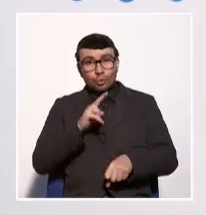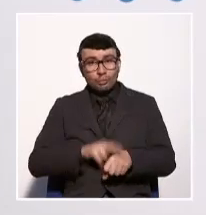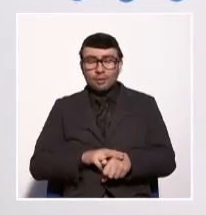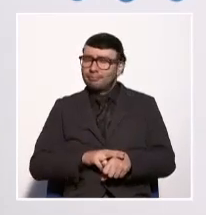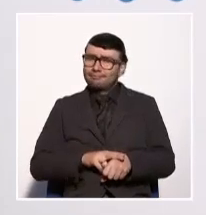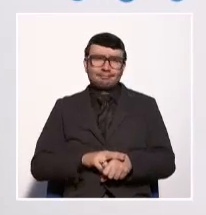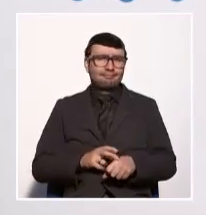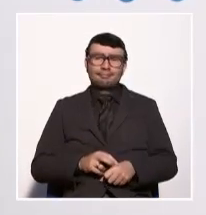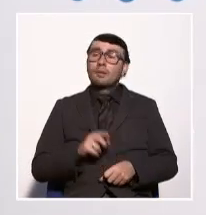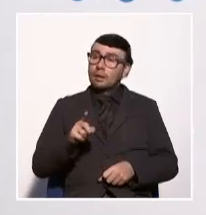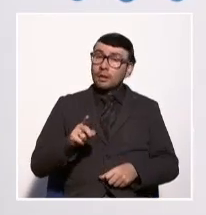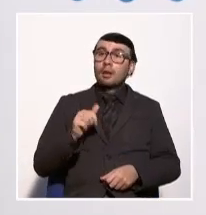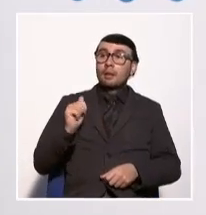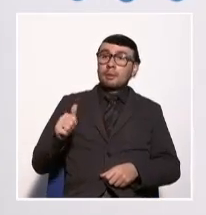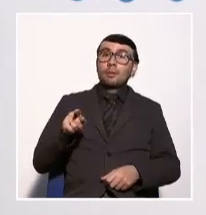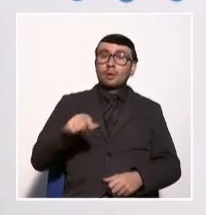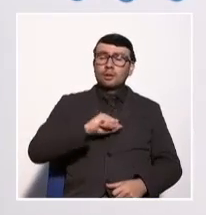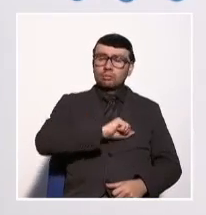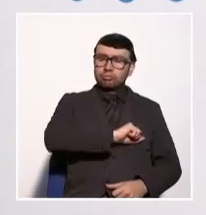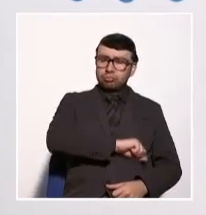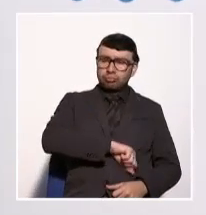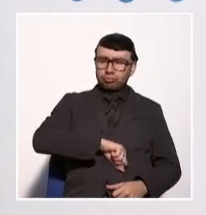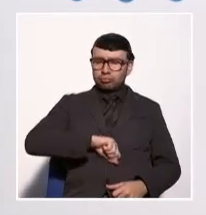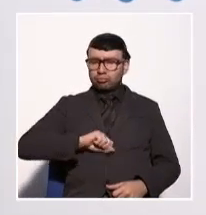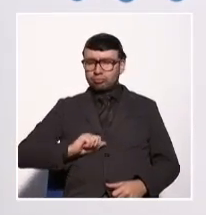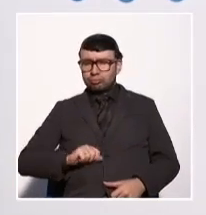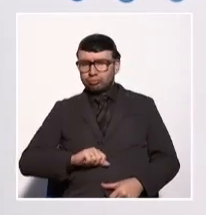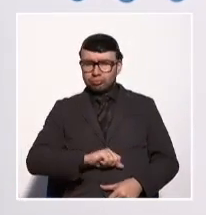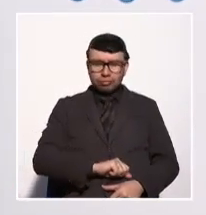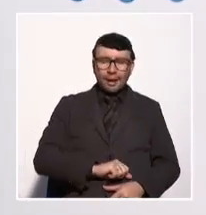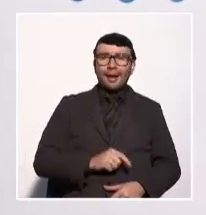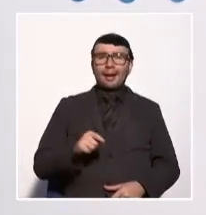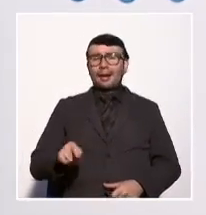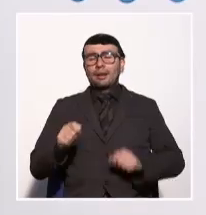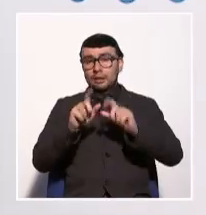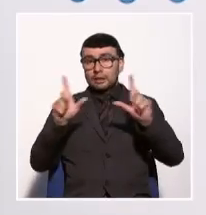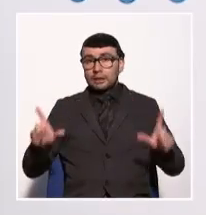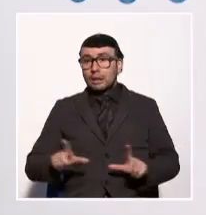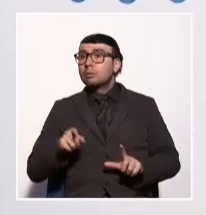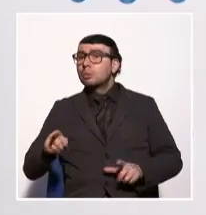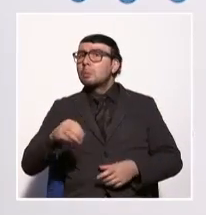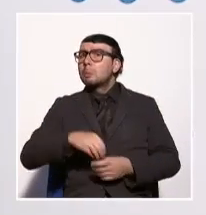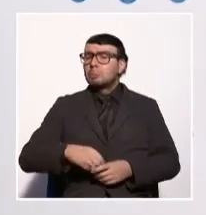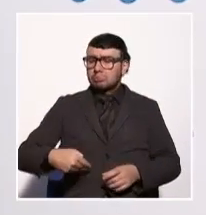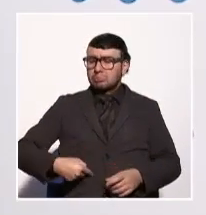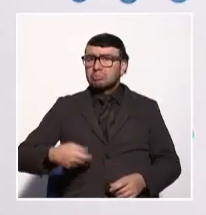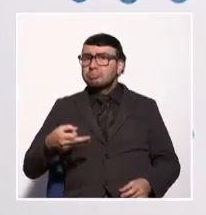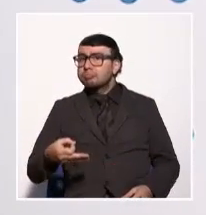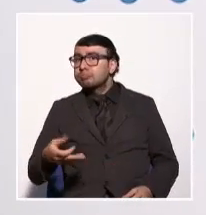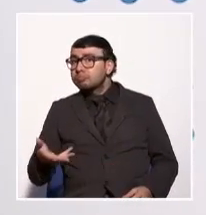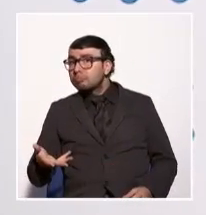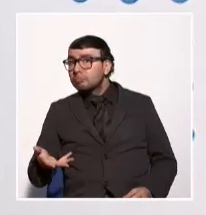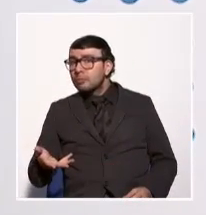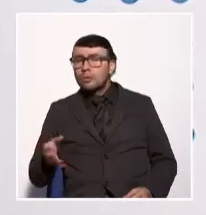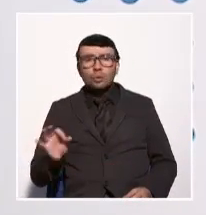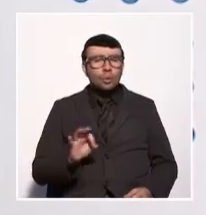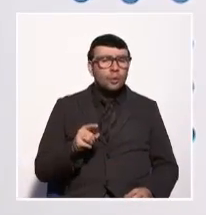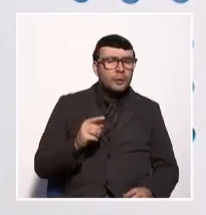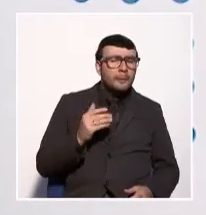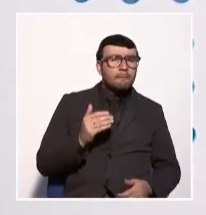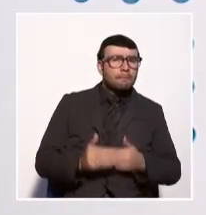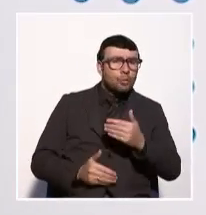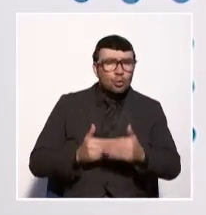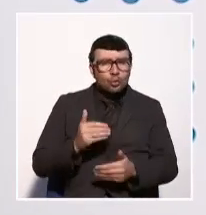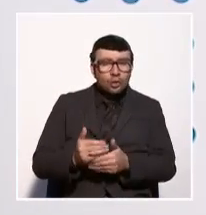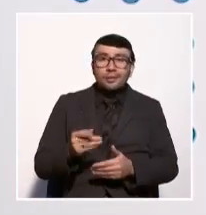y ahora no una ecografía unos exámenes será que tiene un cálculo será que tiene un proceso que se